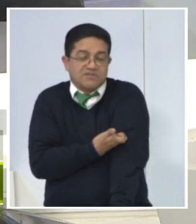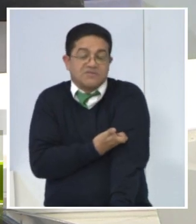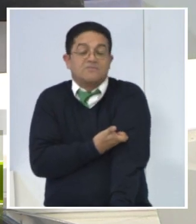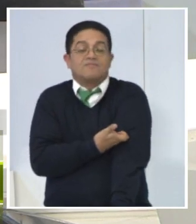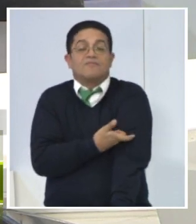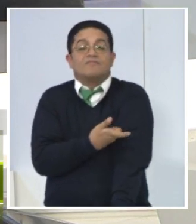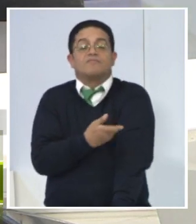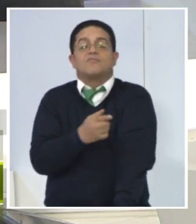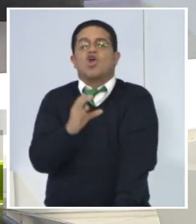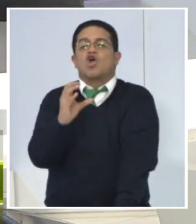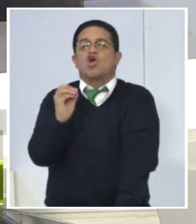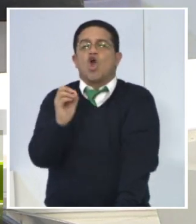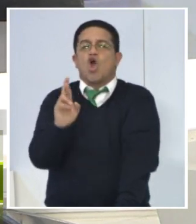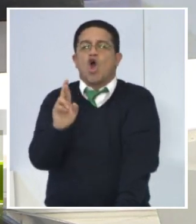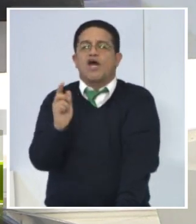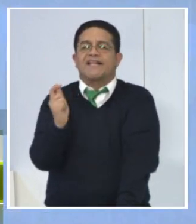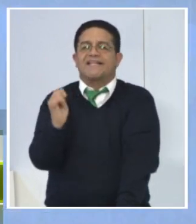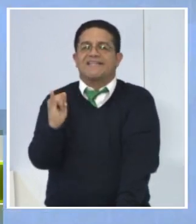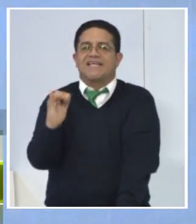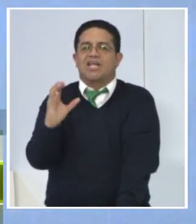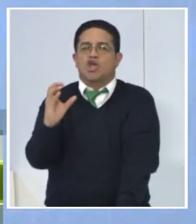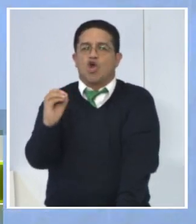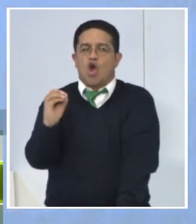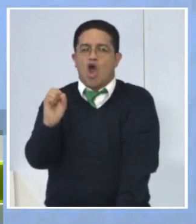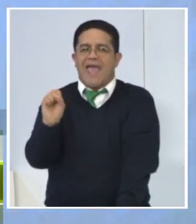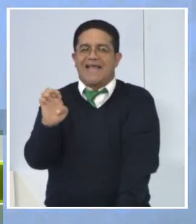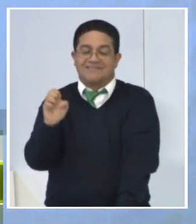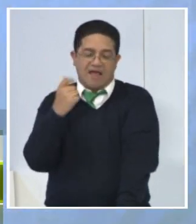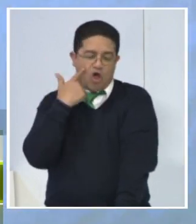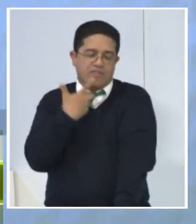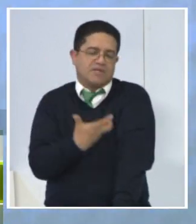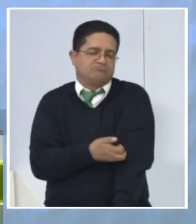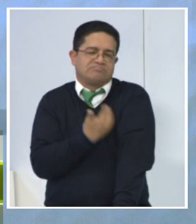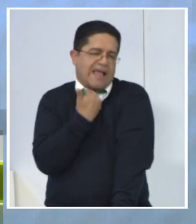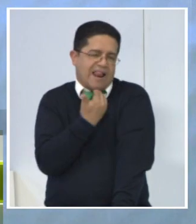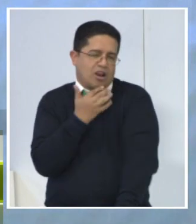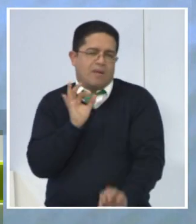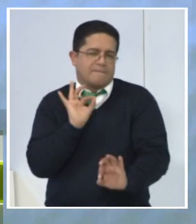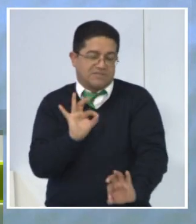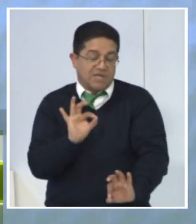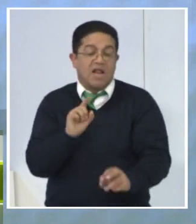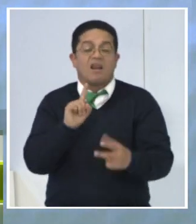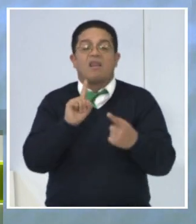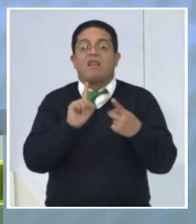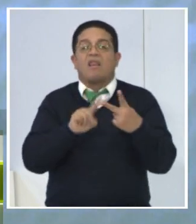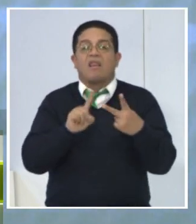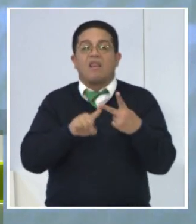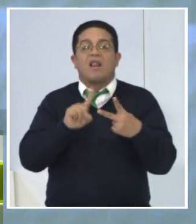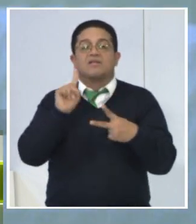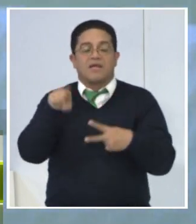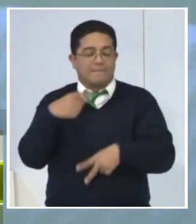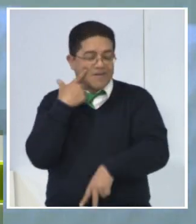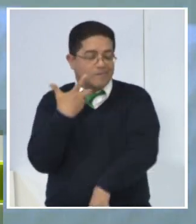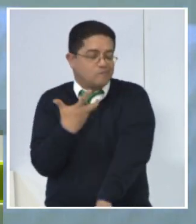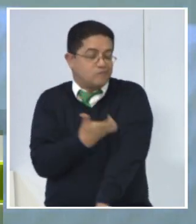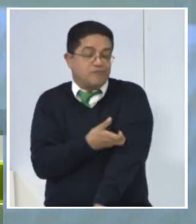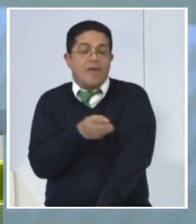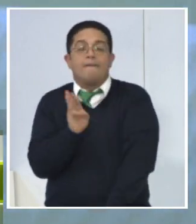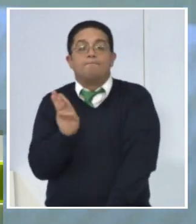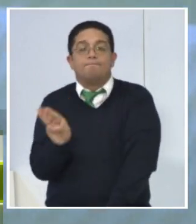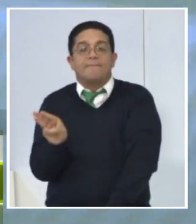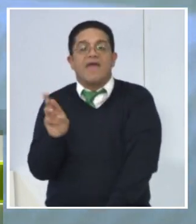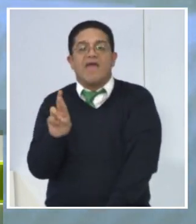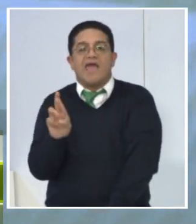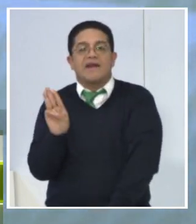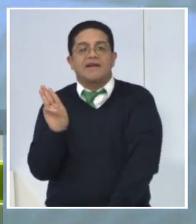con corticosteroides, ¿ok? Es una de las opciones que tenemos. Otra de las opciones que tenemos es el uso de plasma rico en plaquetas,